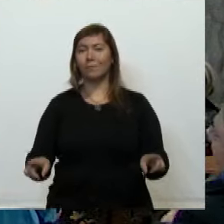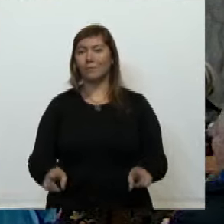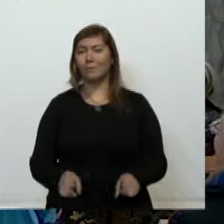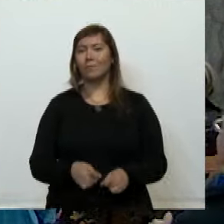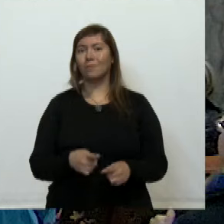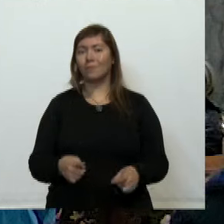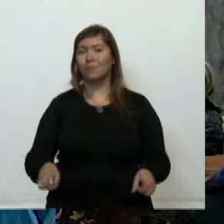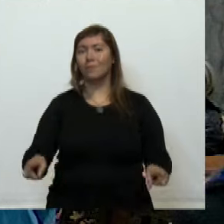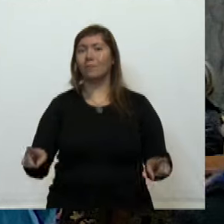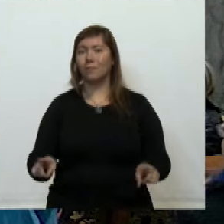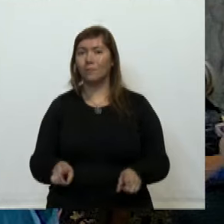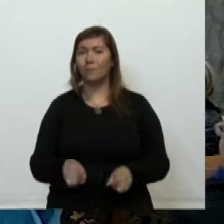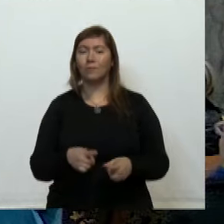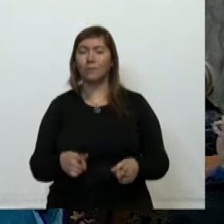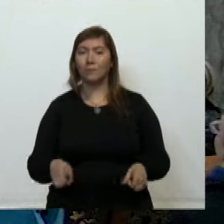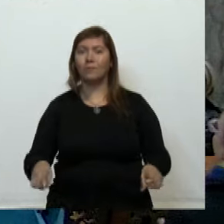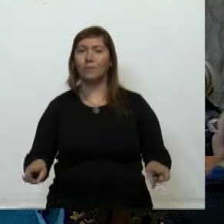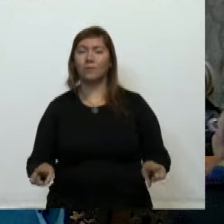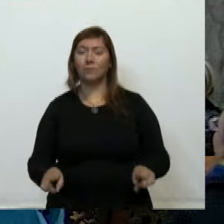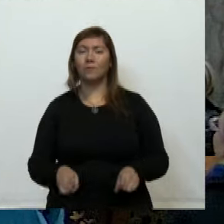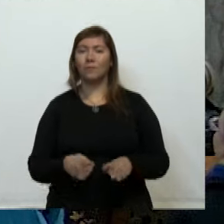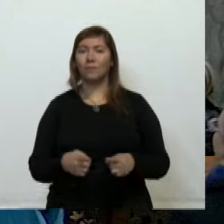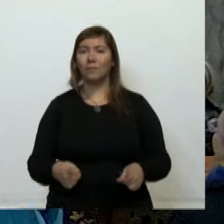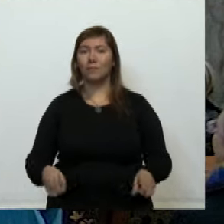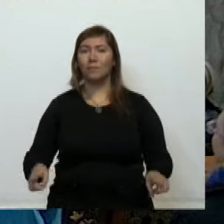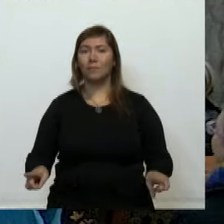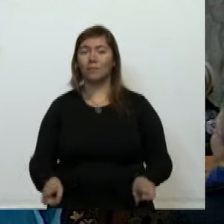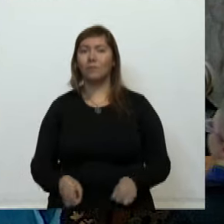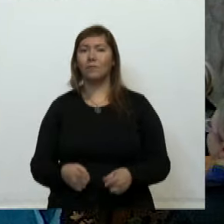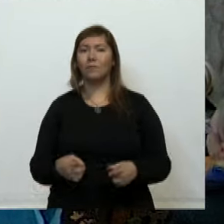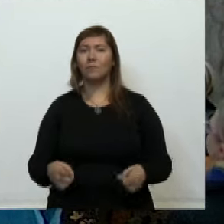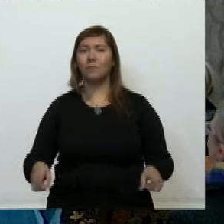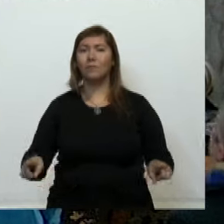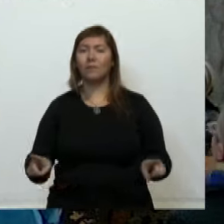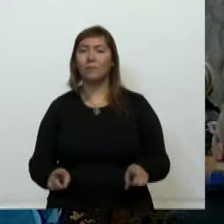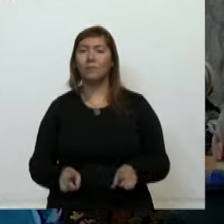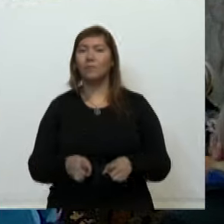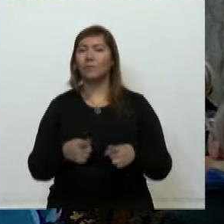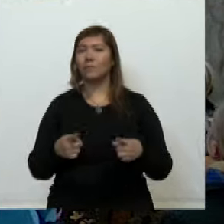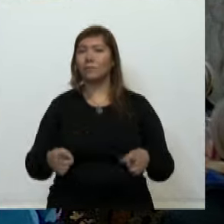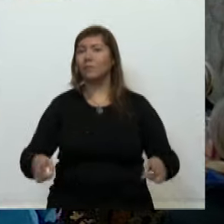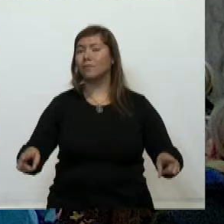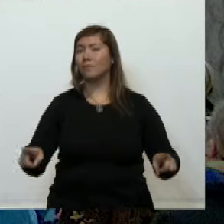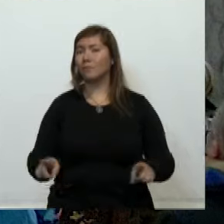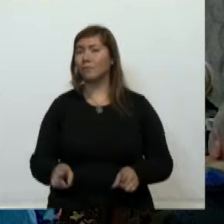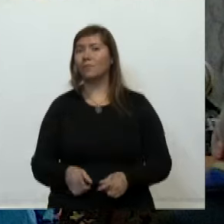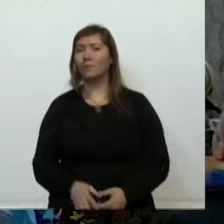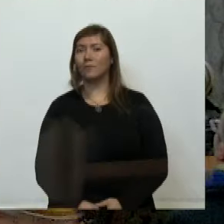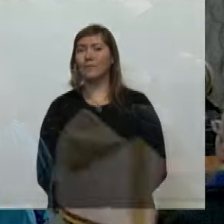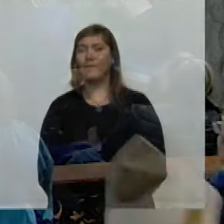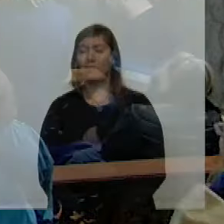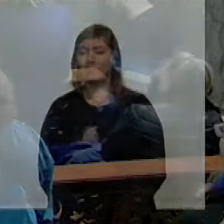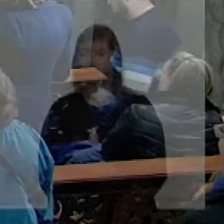Monseñor Jorge García Cuerva, Arzobispo de Buenos Aires y Primado de la Argentina.